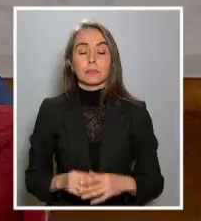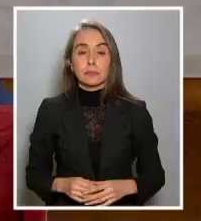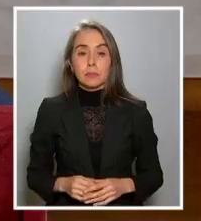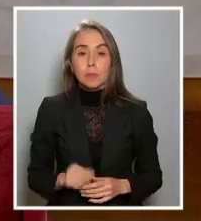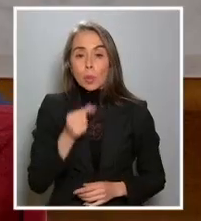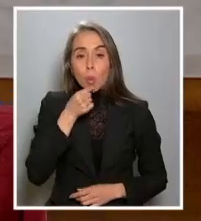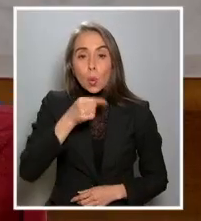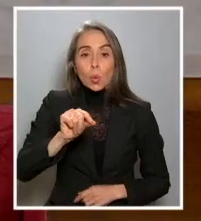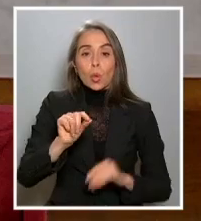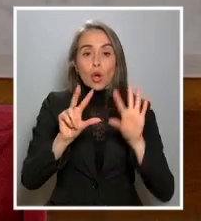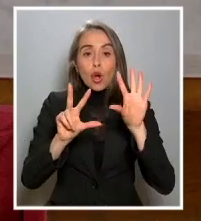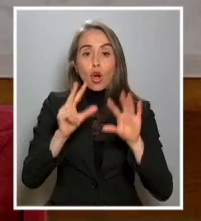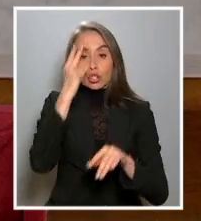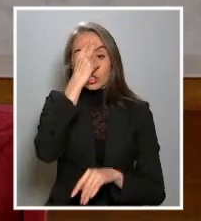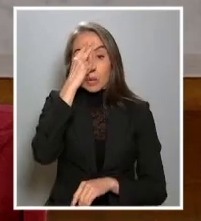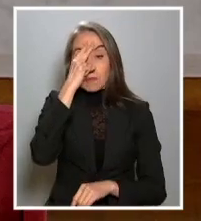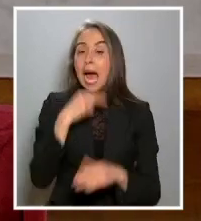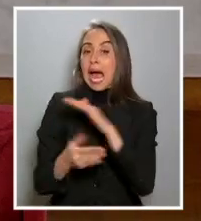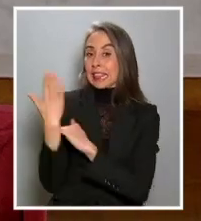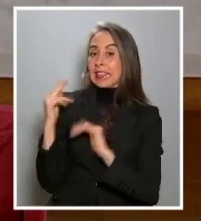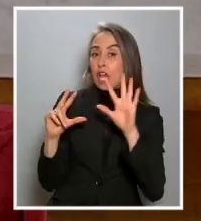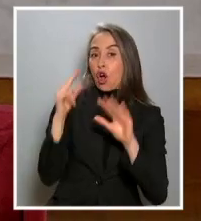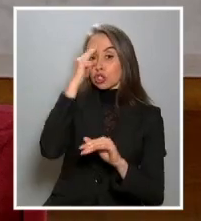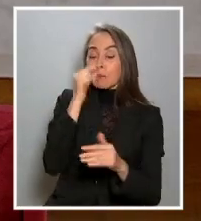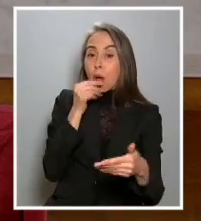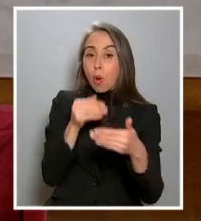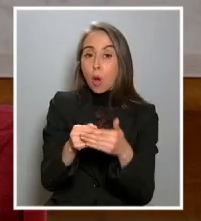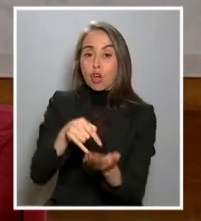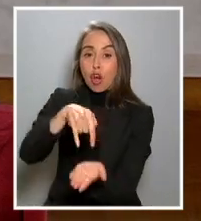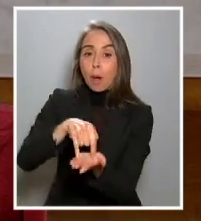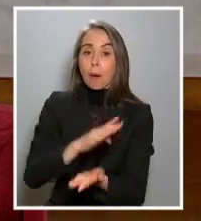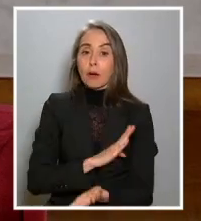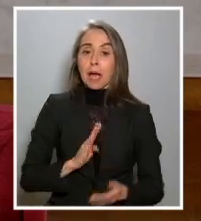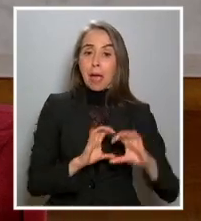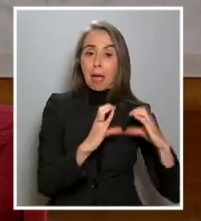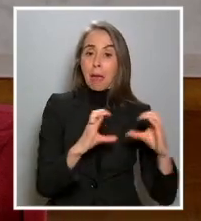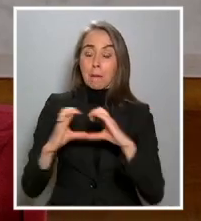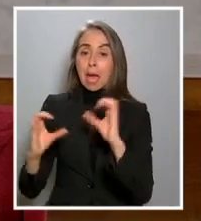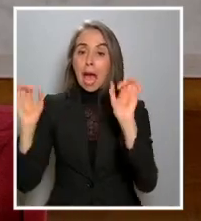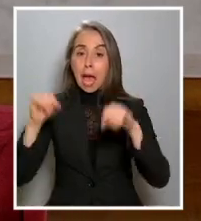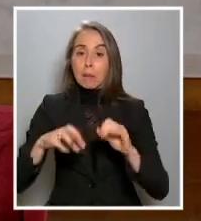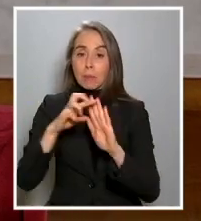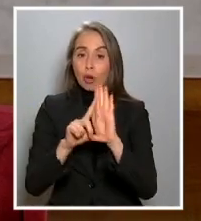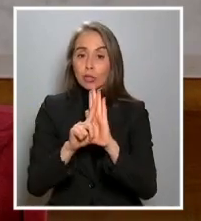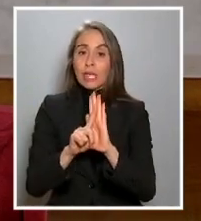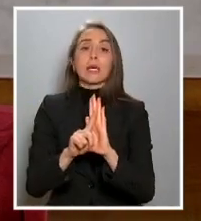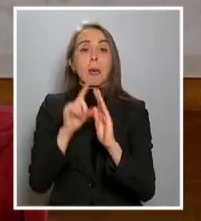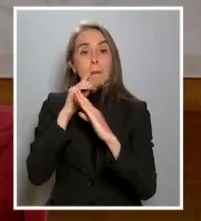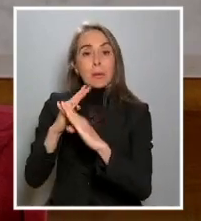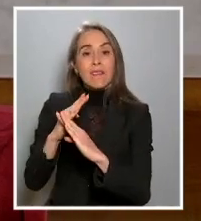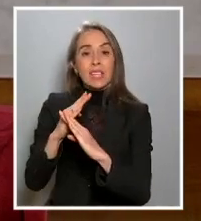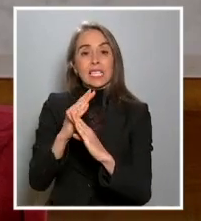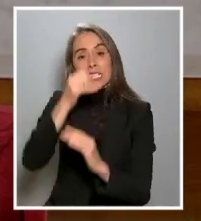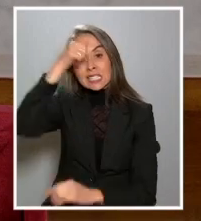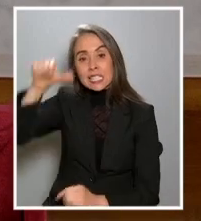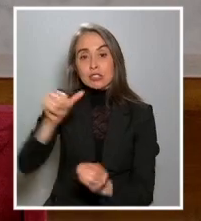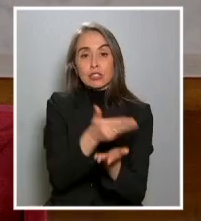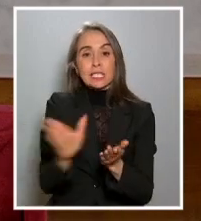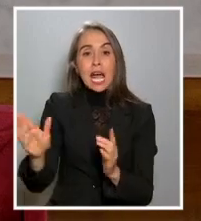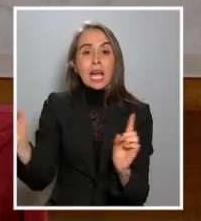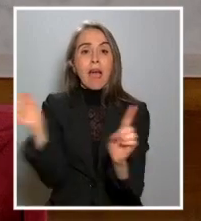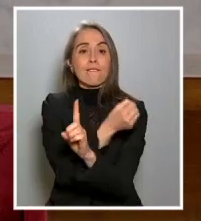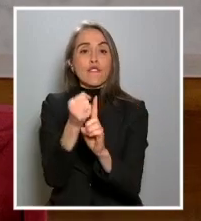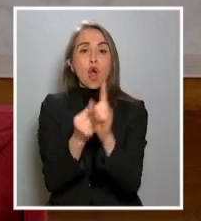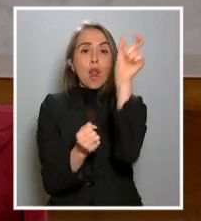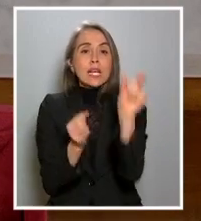En vísperas del 8 de marzo, este Congreso aprobó con apoyo transversal la ley para prevenir, sancionar y erradicar la violencia contra las mujeres en razón de su